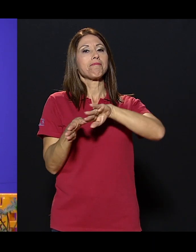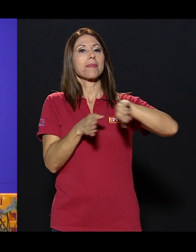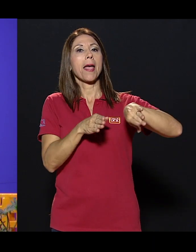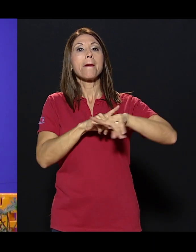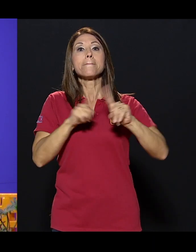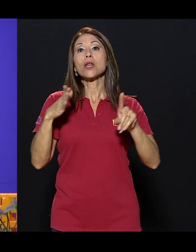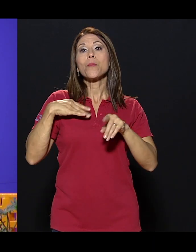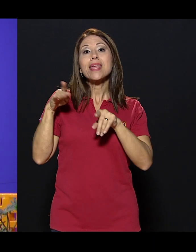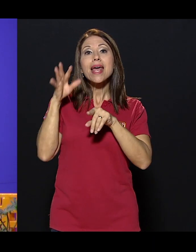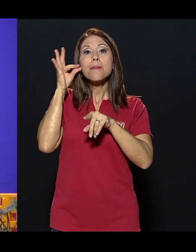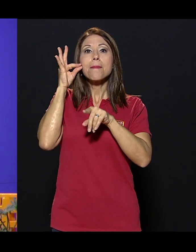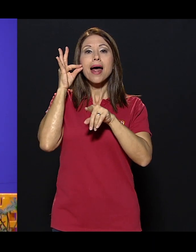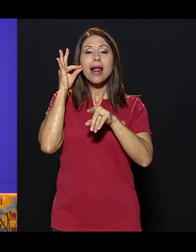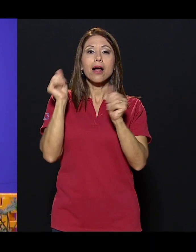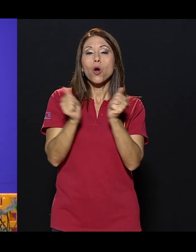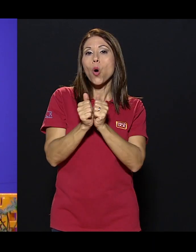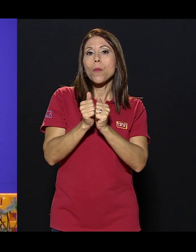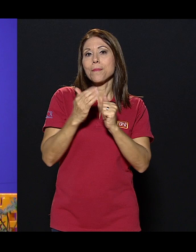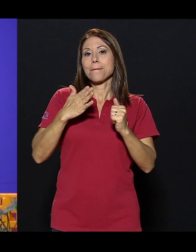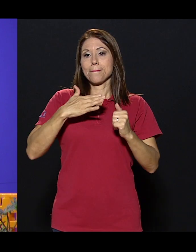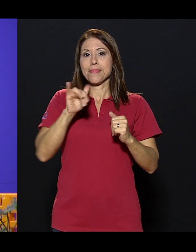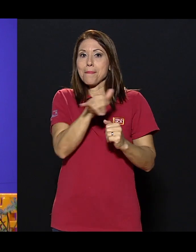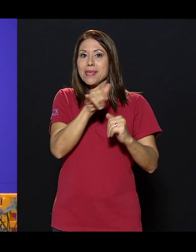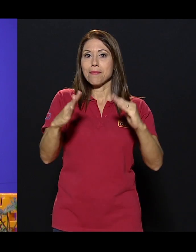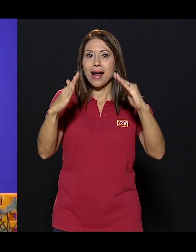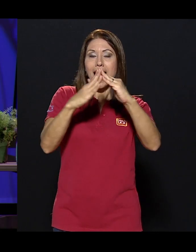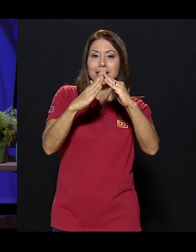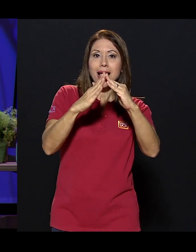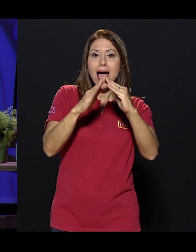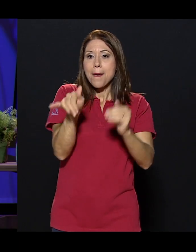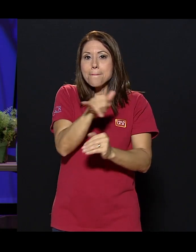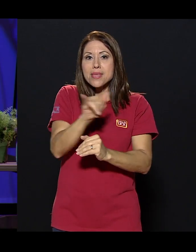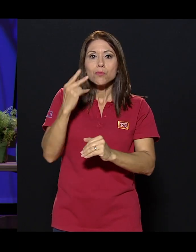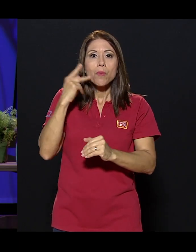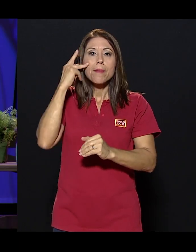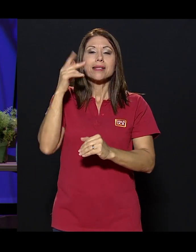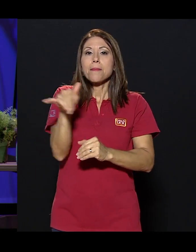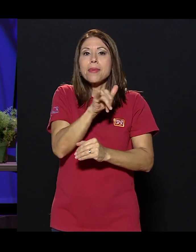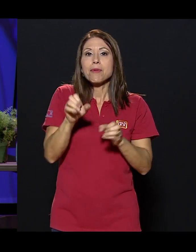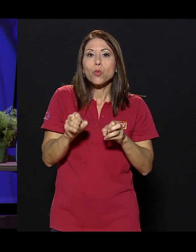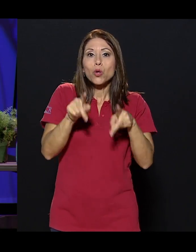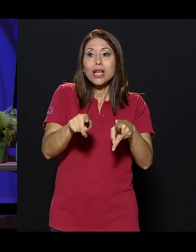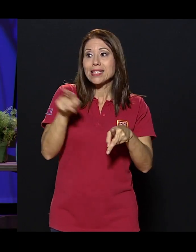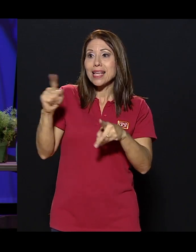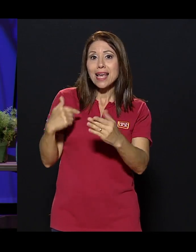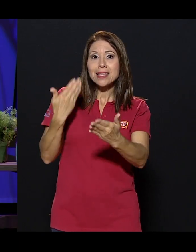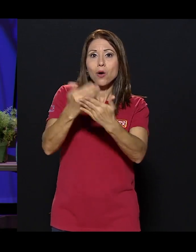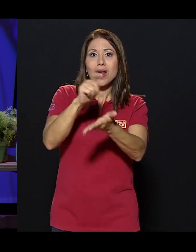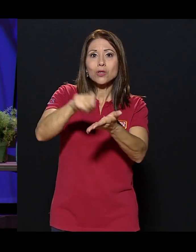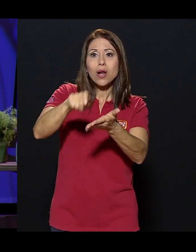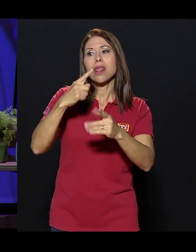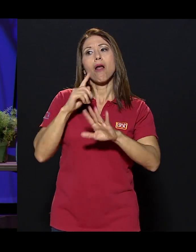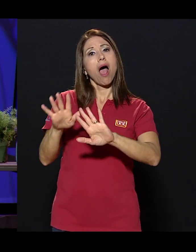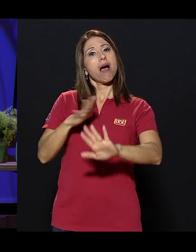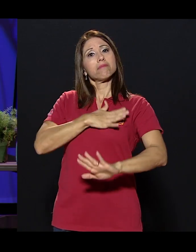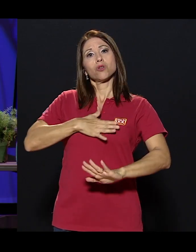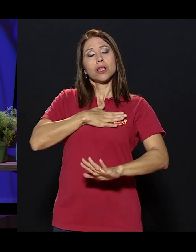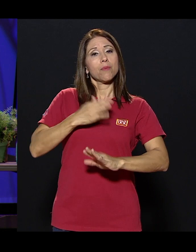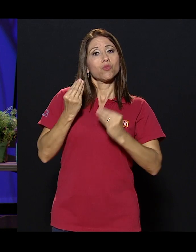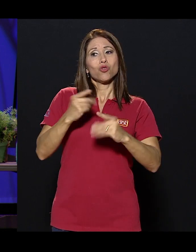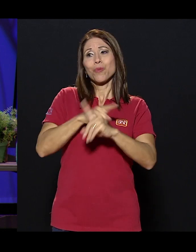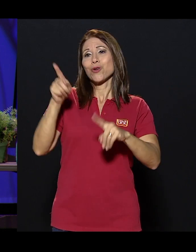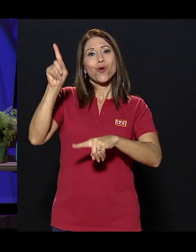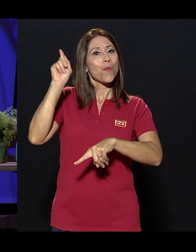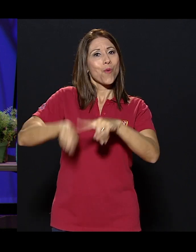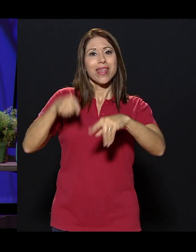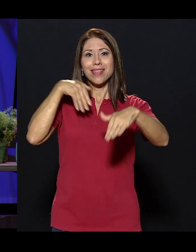en mi misma casa con mis mismos papás, con las mismas oportunidades, cuando llegó a la escuela le dijeron: lo sentimos mucho, pero esta chiquita no puede estar en la escuela. Y